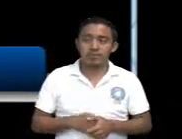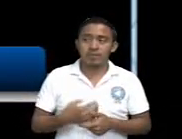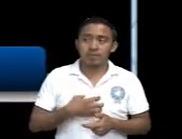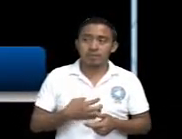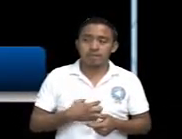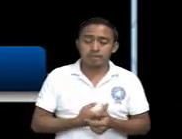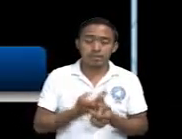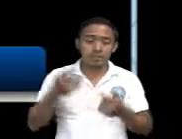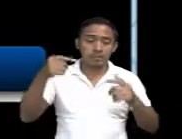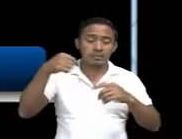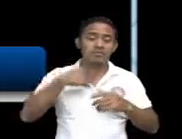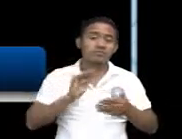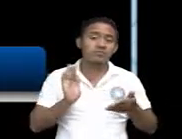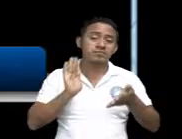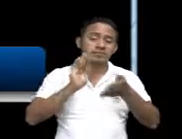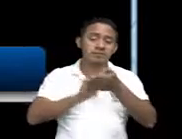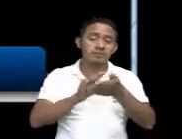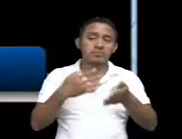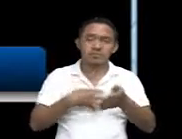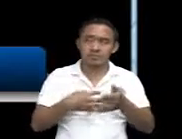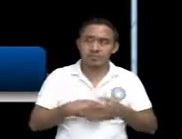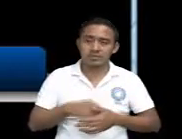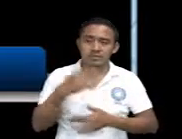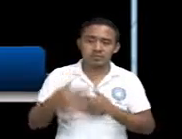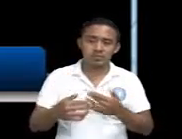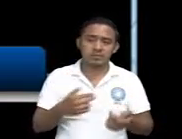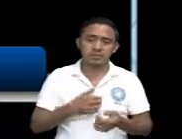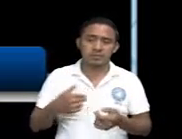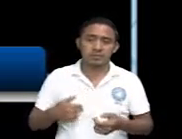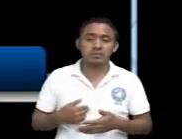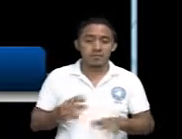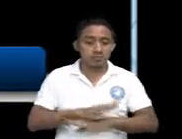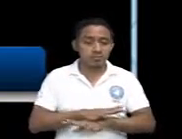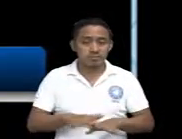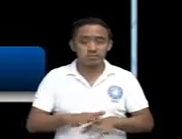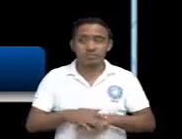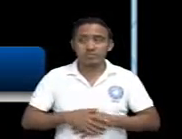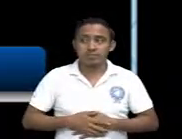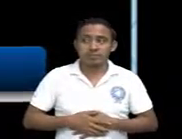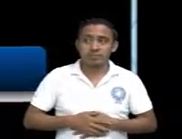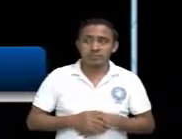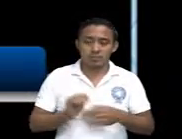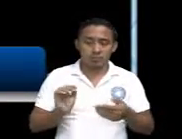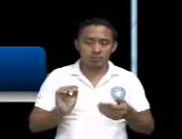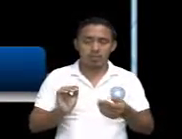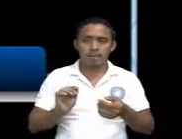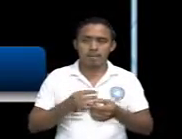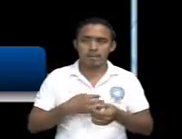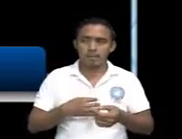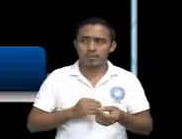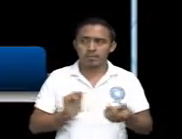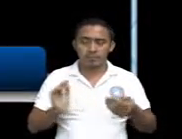para detener el sangrado y posteriormente se hace el tratamiento definitivo, que es la ligadura con